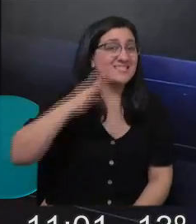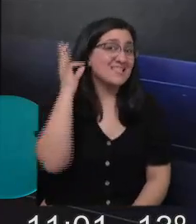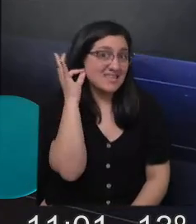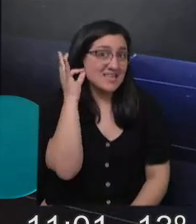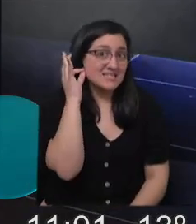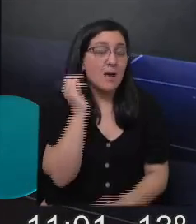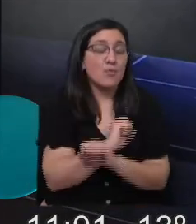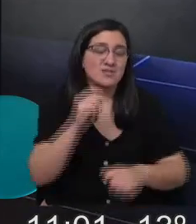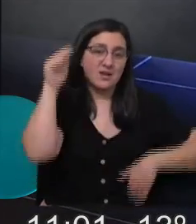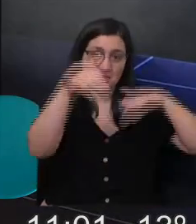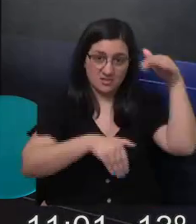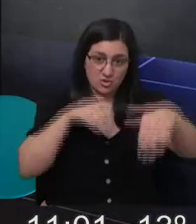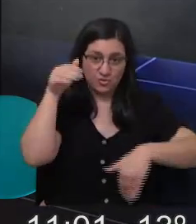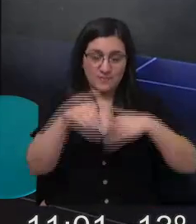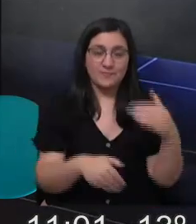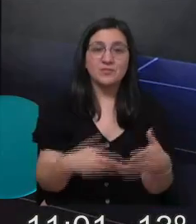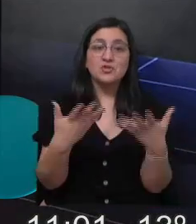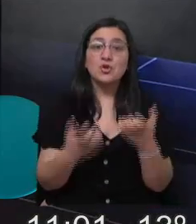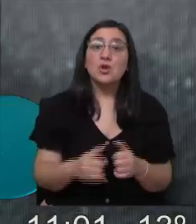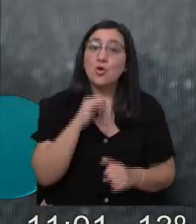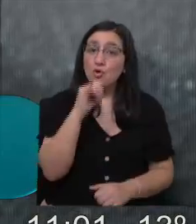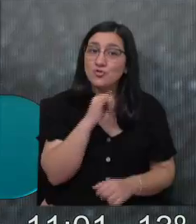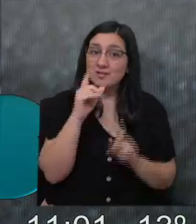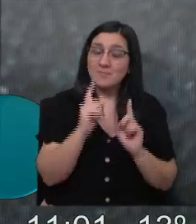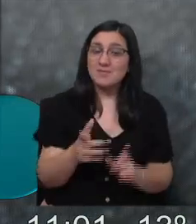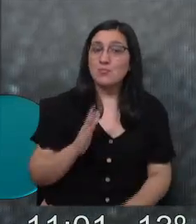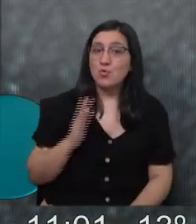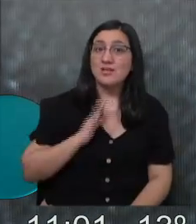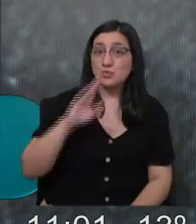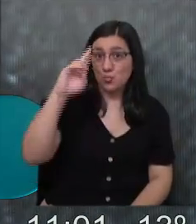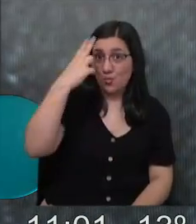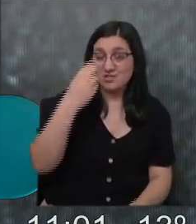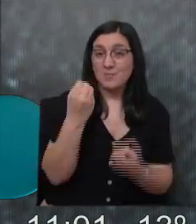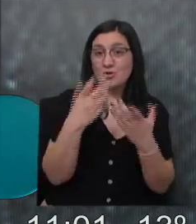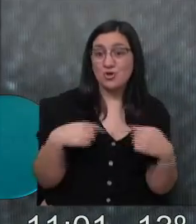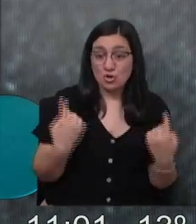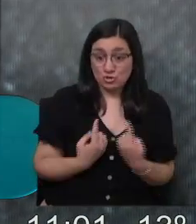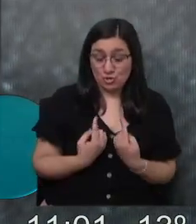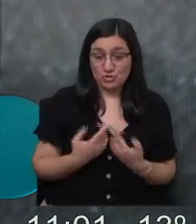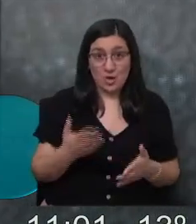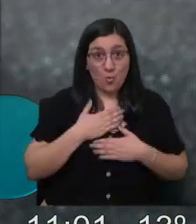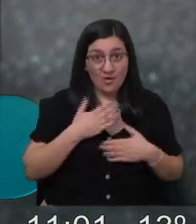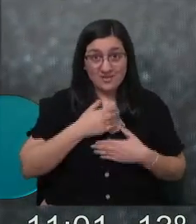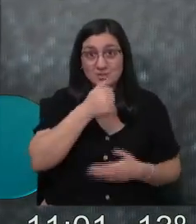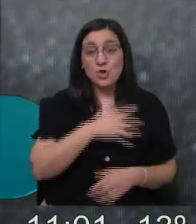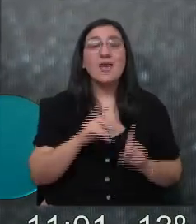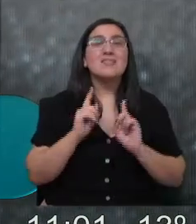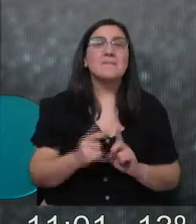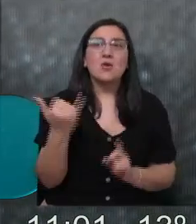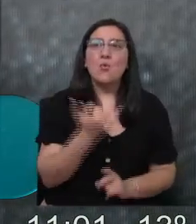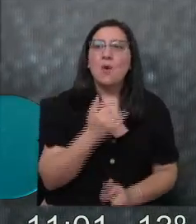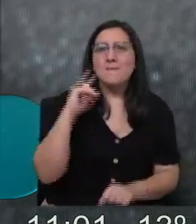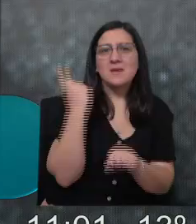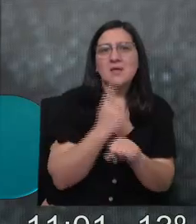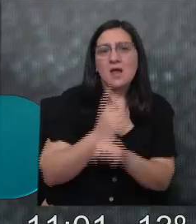Y yo no quiero dejar de hablar en la primera de mujeres uruguayas, porque nosotros en nuestra historia también tuvimos a